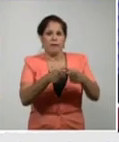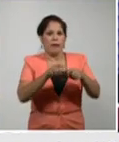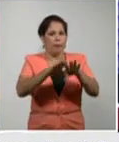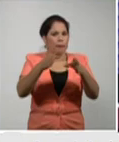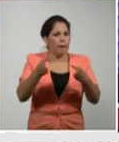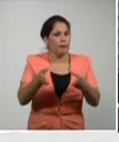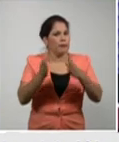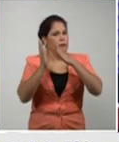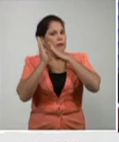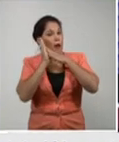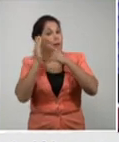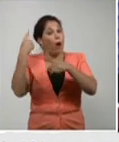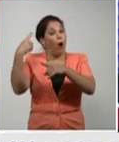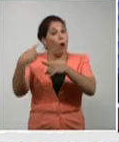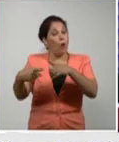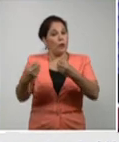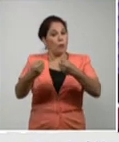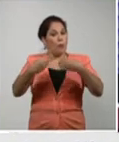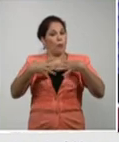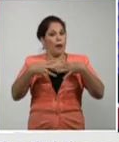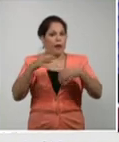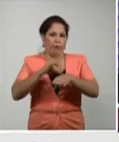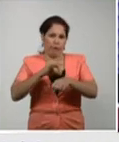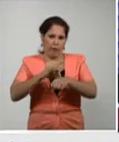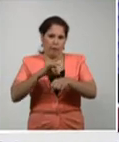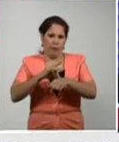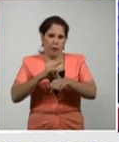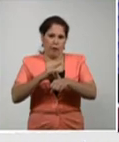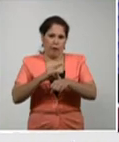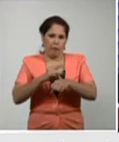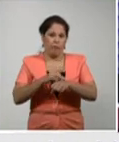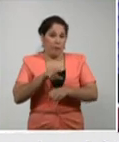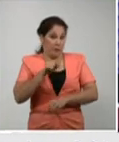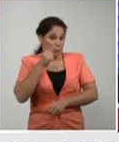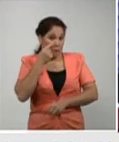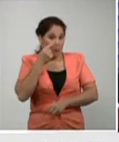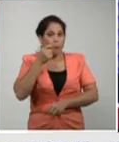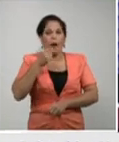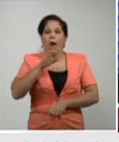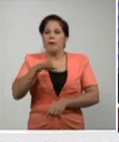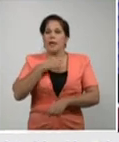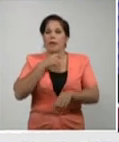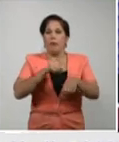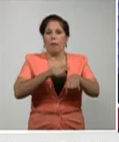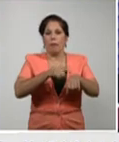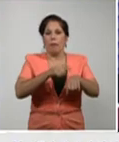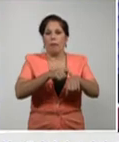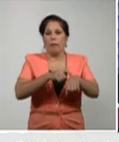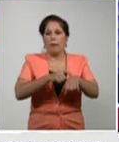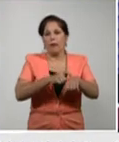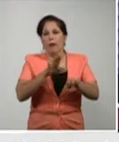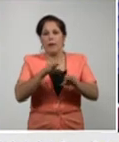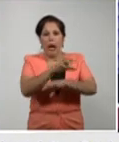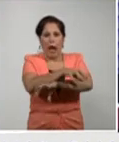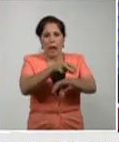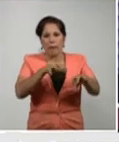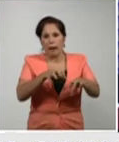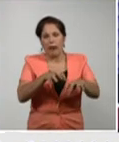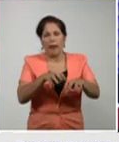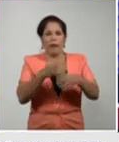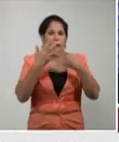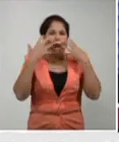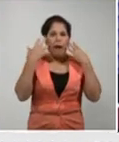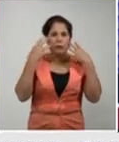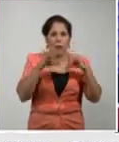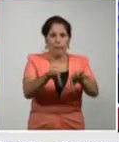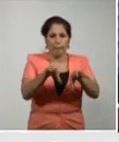se adquiera la enfermedad por esta vía, que incluso en determinados momentos hasta de animales afectivos, de gatos, de